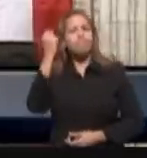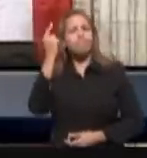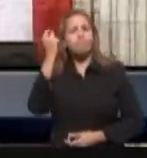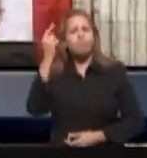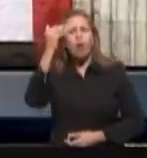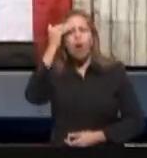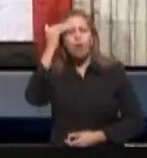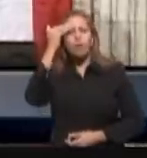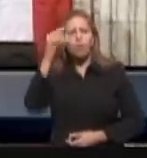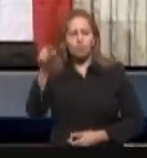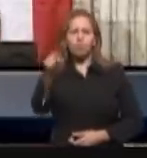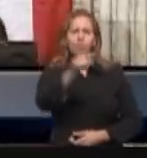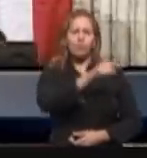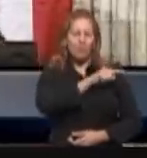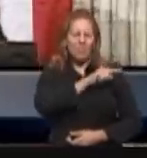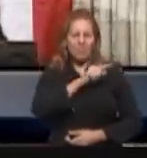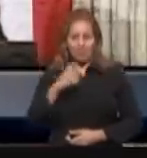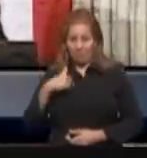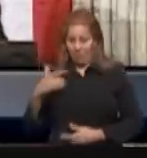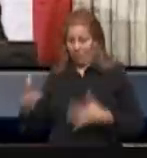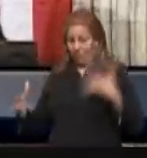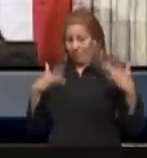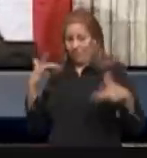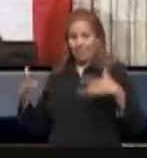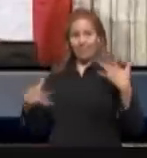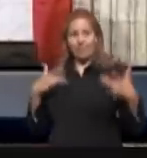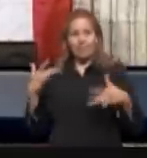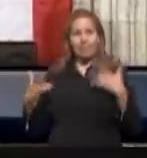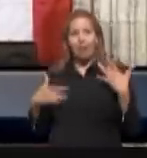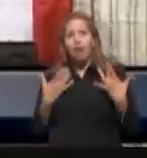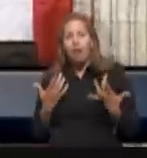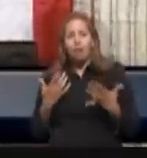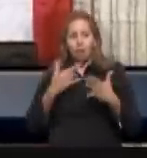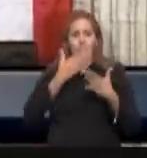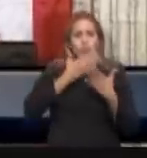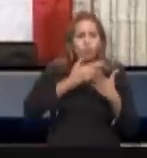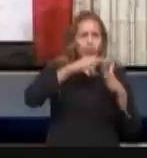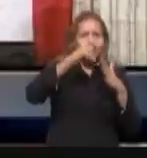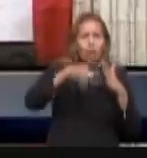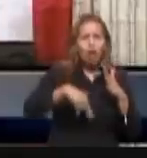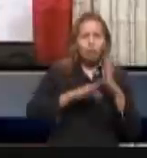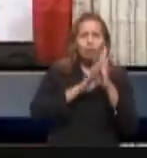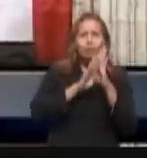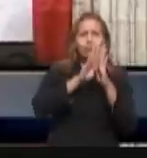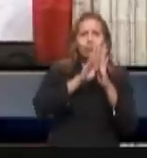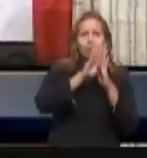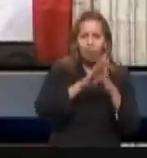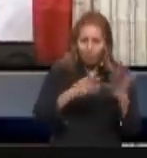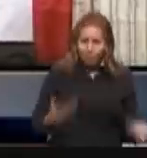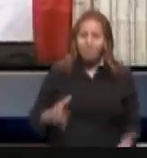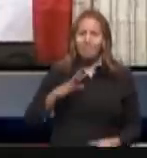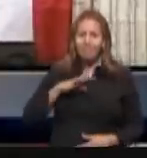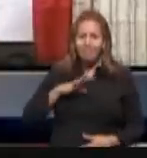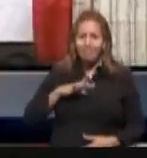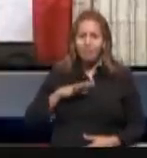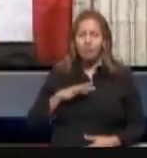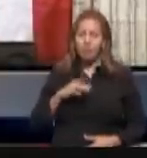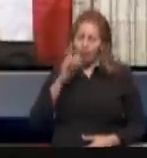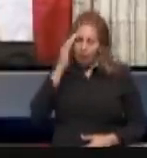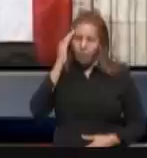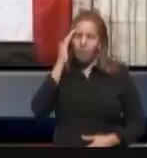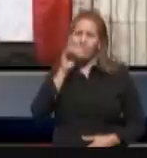la mayoría de ustedes comparten nuestro entusiasmo por los alentadores resultados que ya se ven, fruto de las medidas difíciles